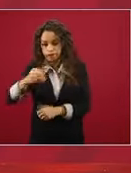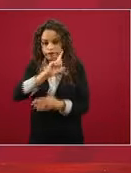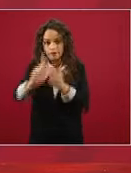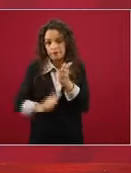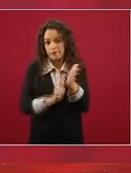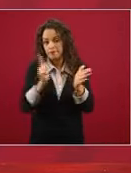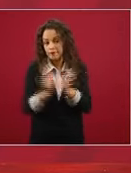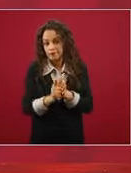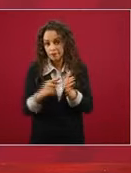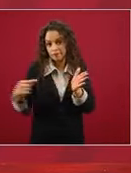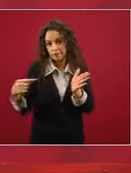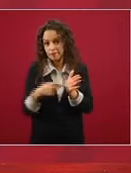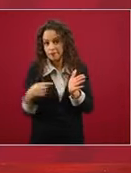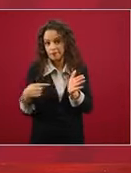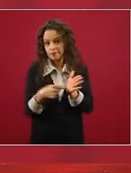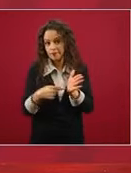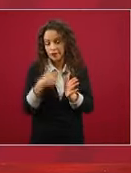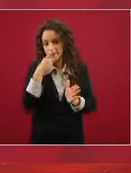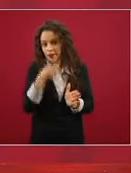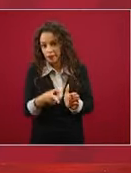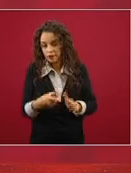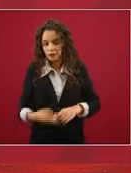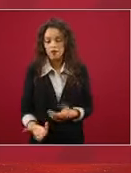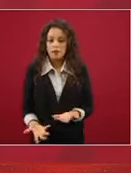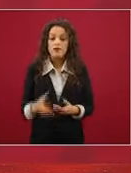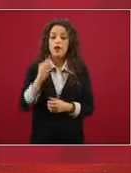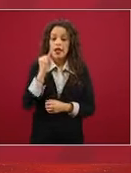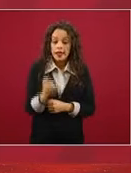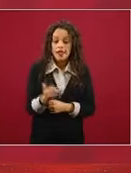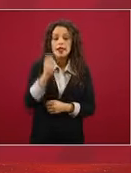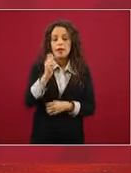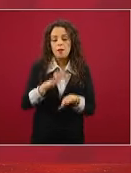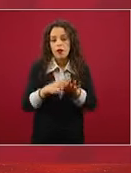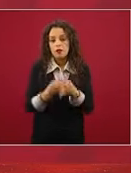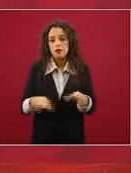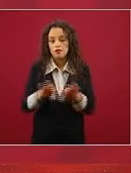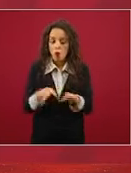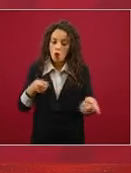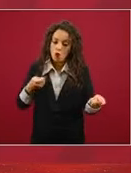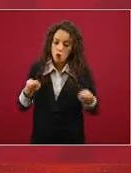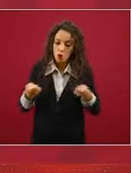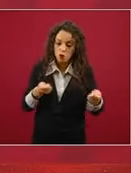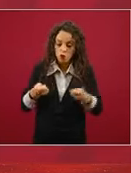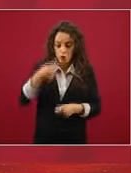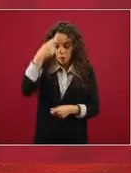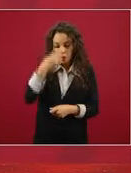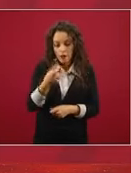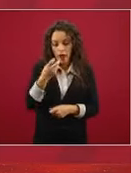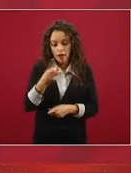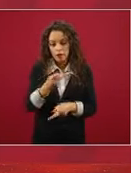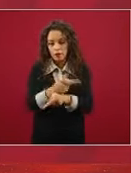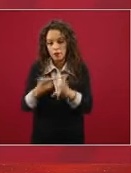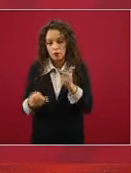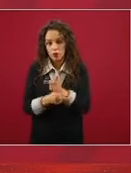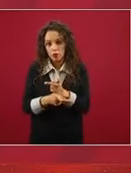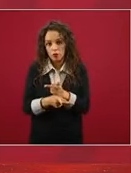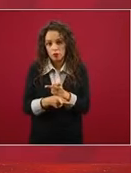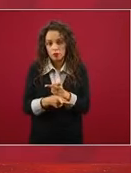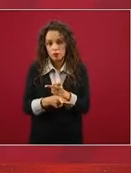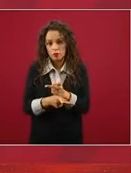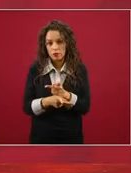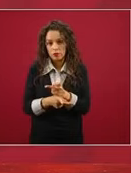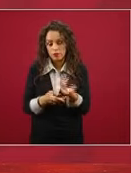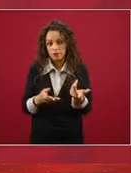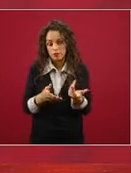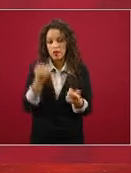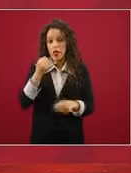que regule o limite el acceso de estos productos a los espacios en las poblaciones más vulnerables, como